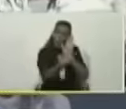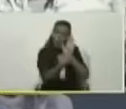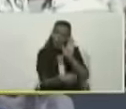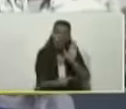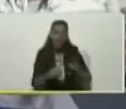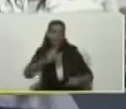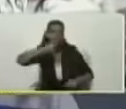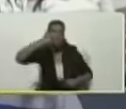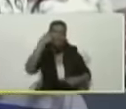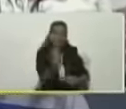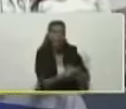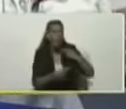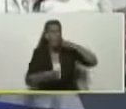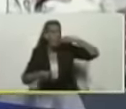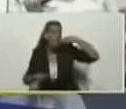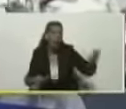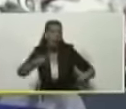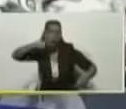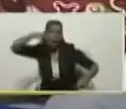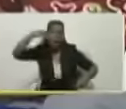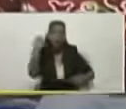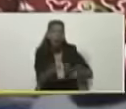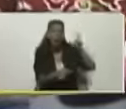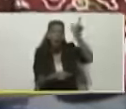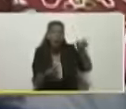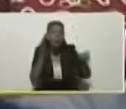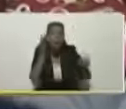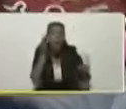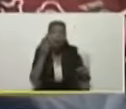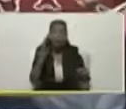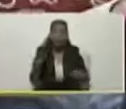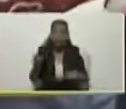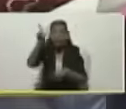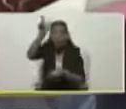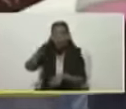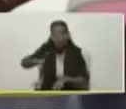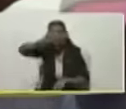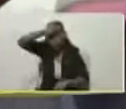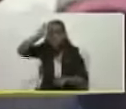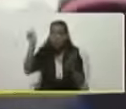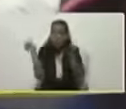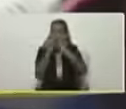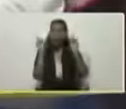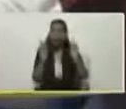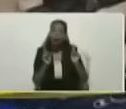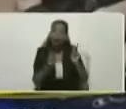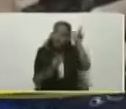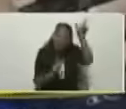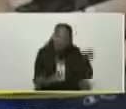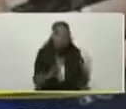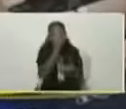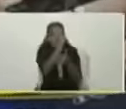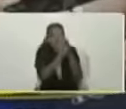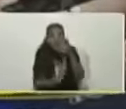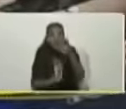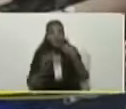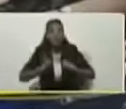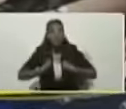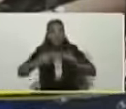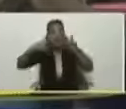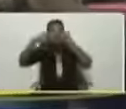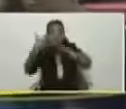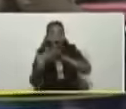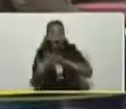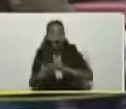Insultos de los demonios y las demonias, porque así piensan ellos de la mujer humilde. Porque le